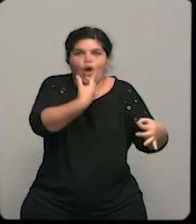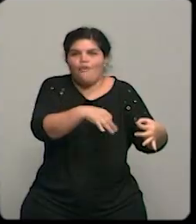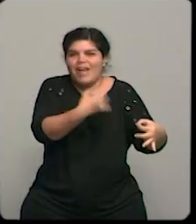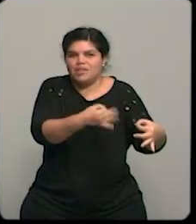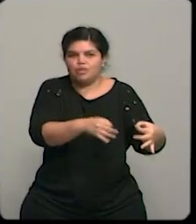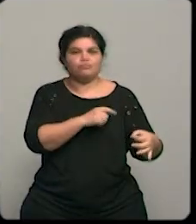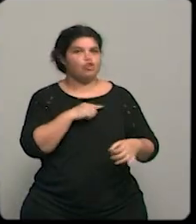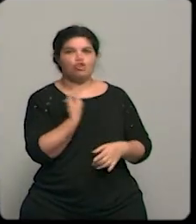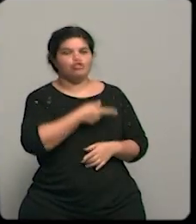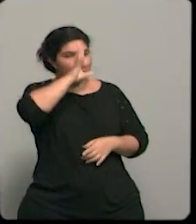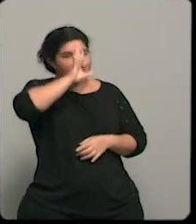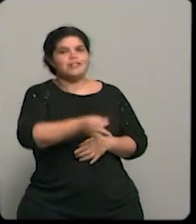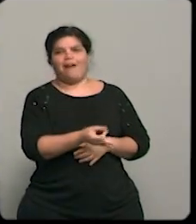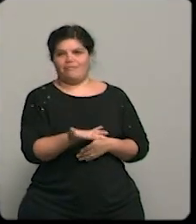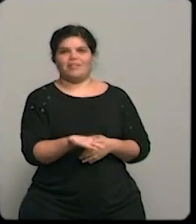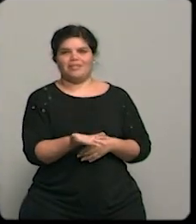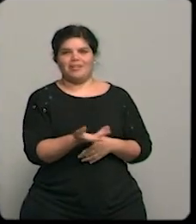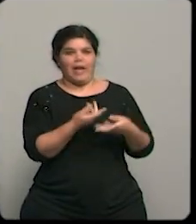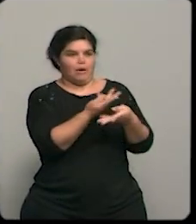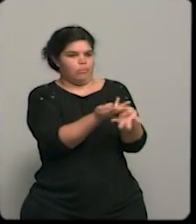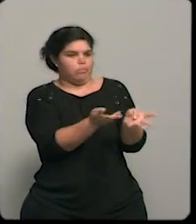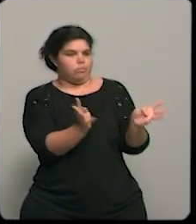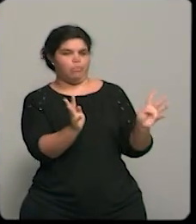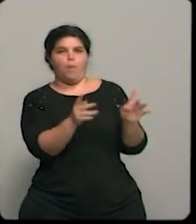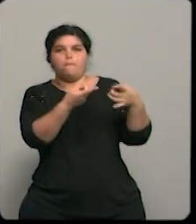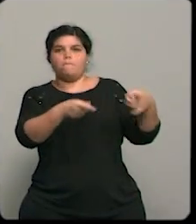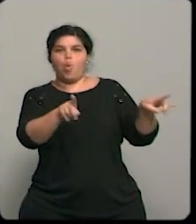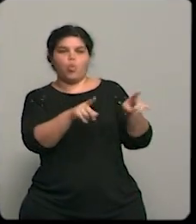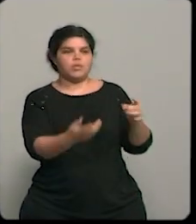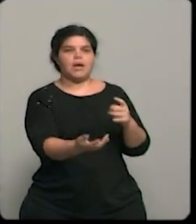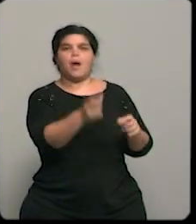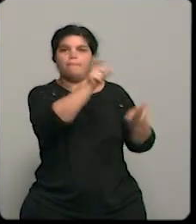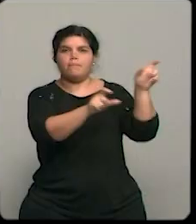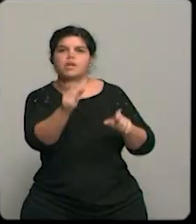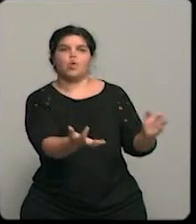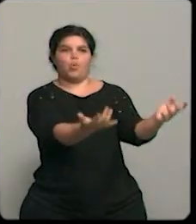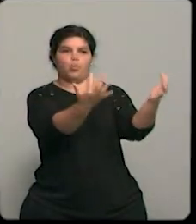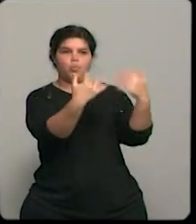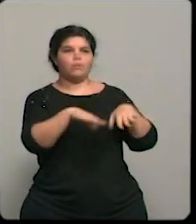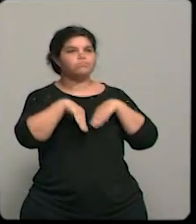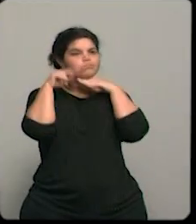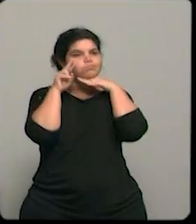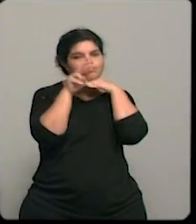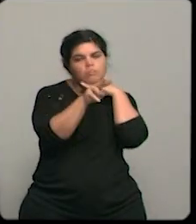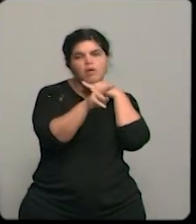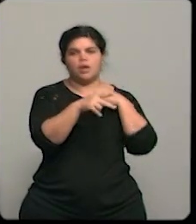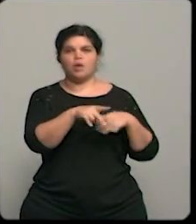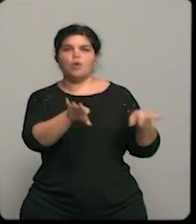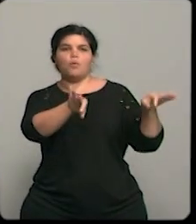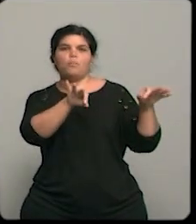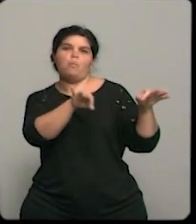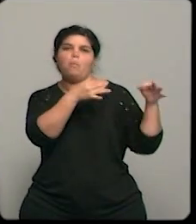orquesta. Nos encanta hacer los grandes conciertos, que la gente venga, no sé, las mega temporadas, el gran solista, un sinfónico